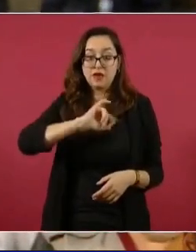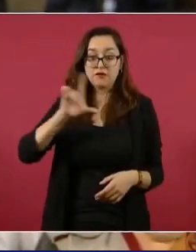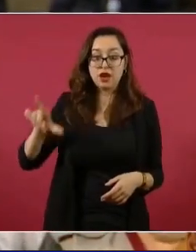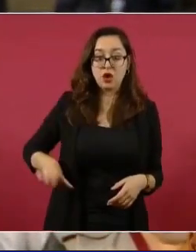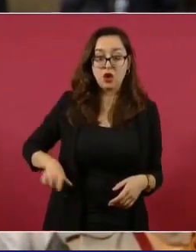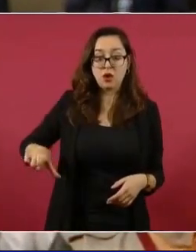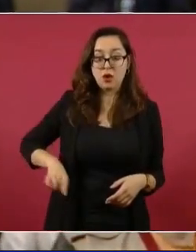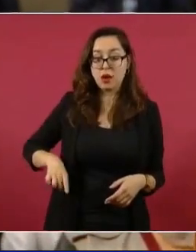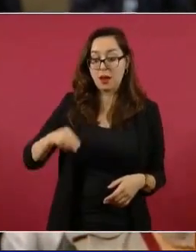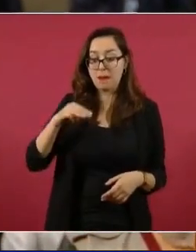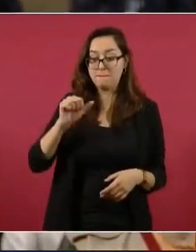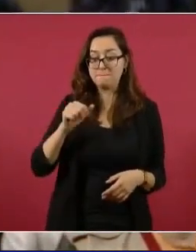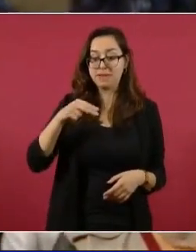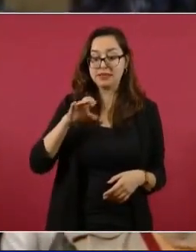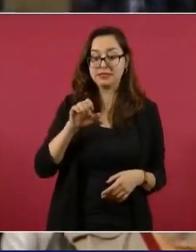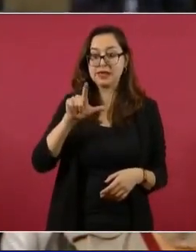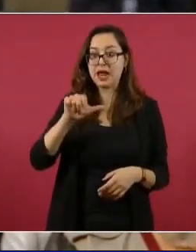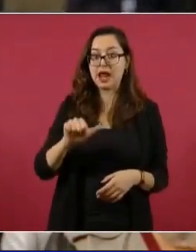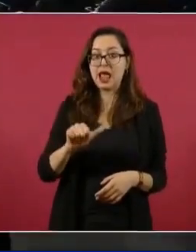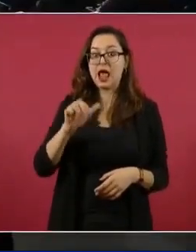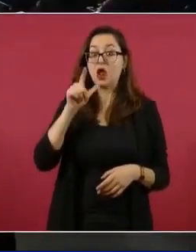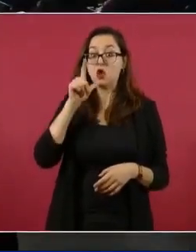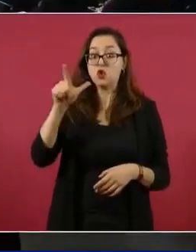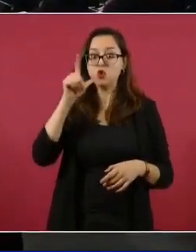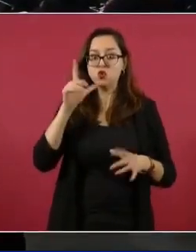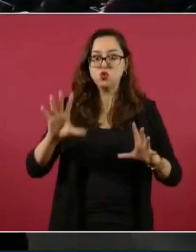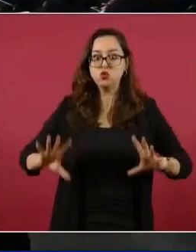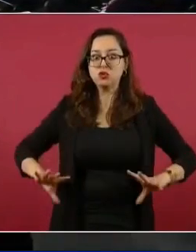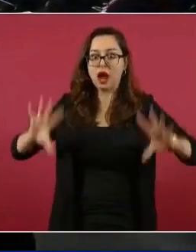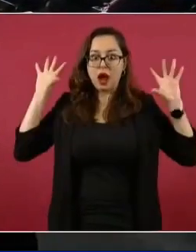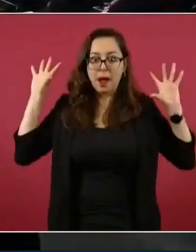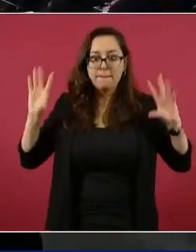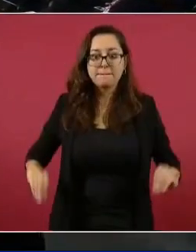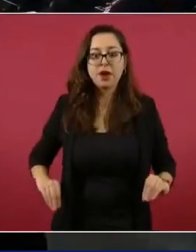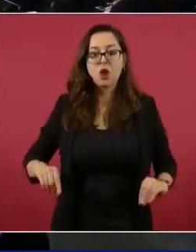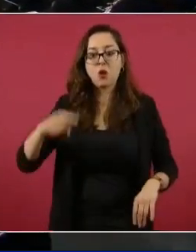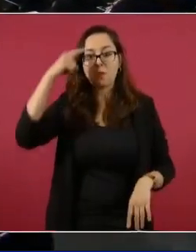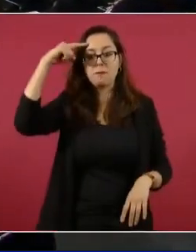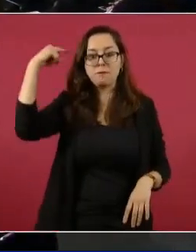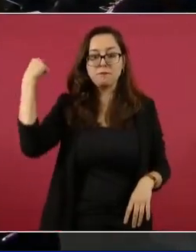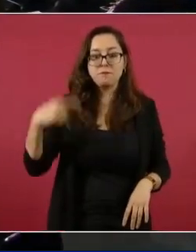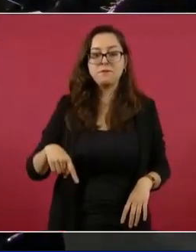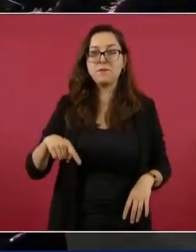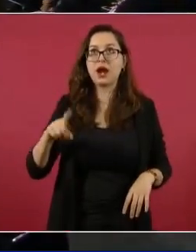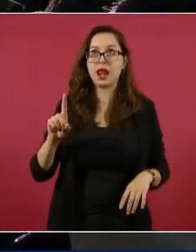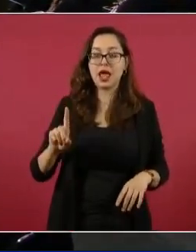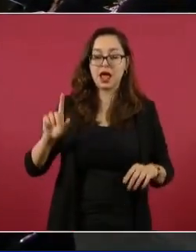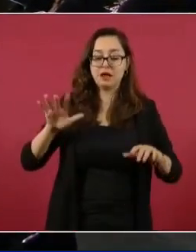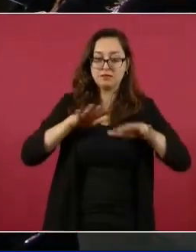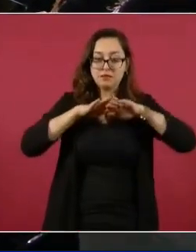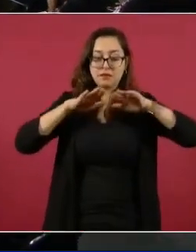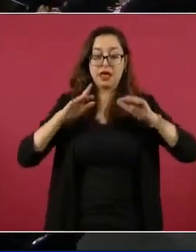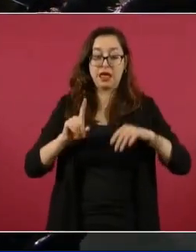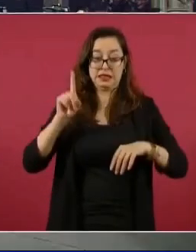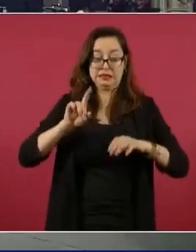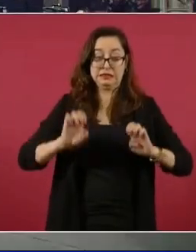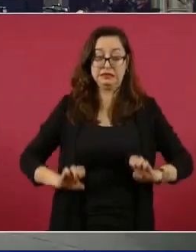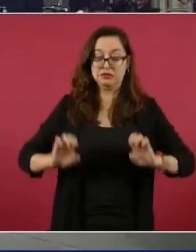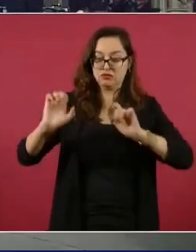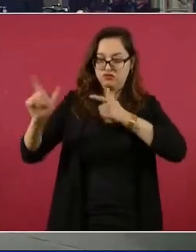una represión, habiendo aquí en el techo del Palacio Nacional, apostados, observando a las